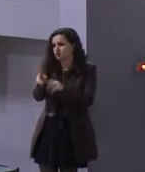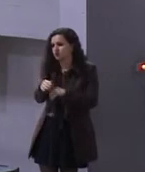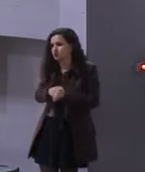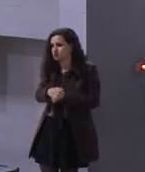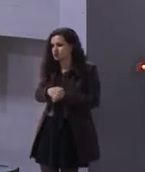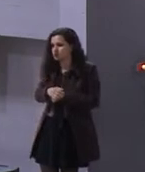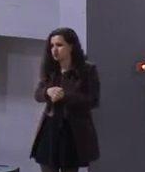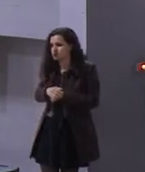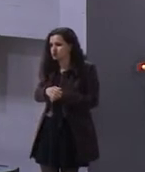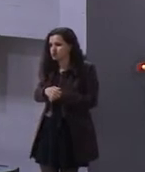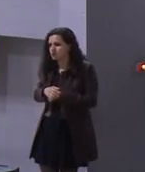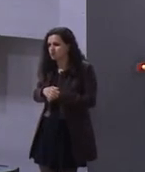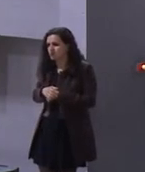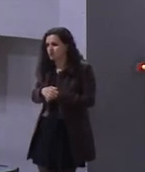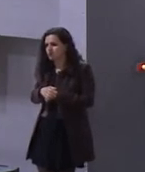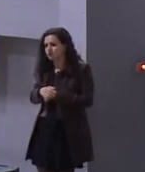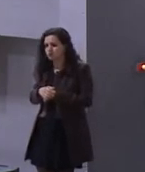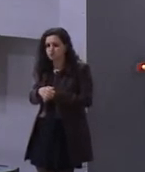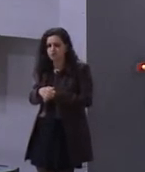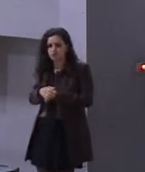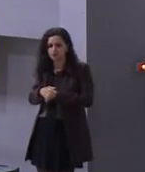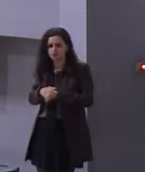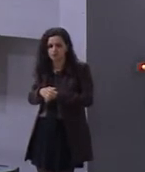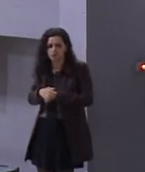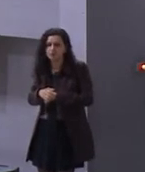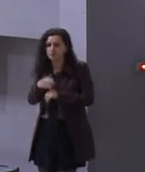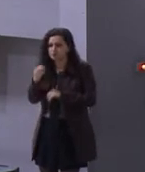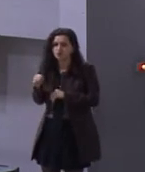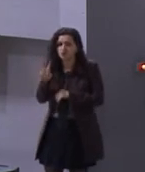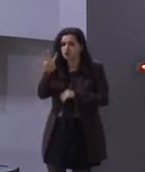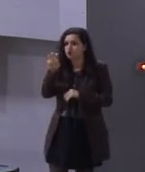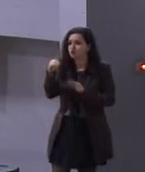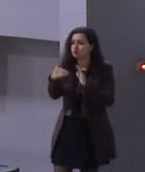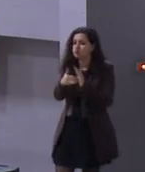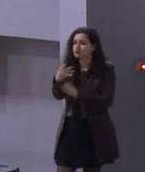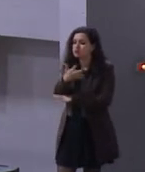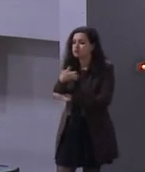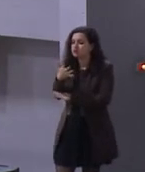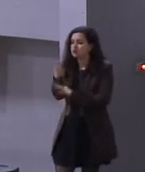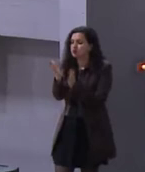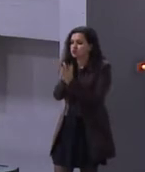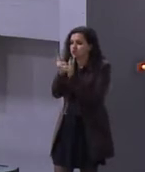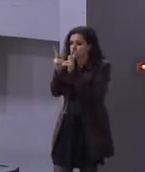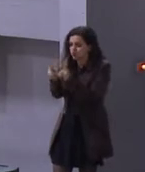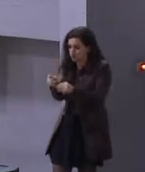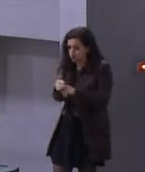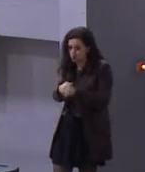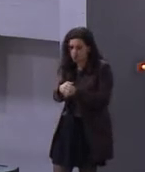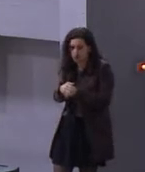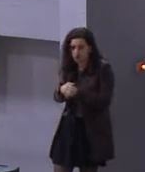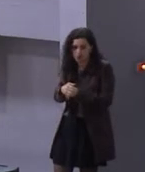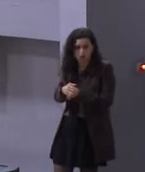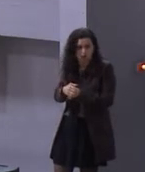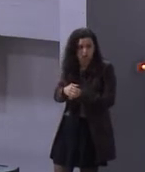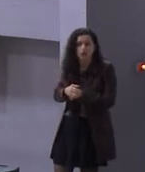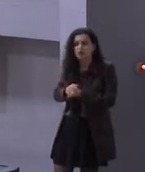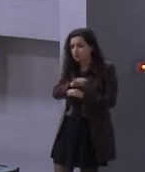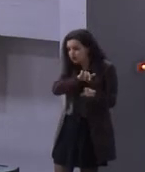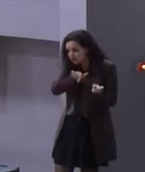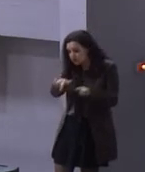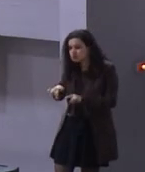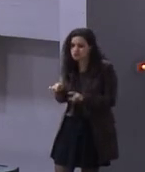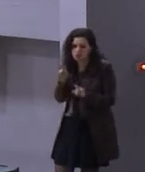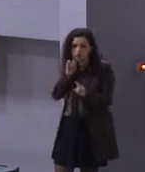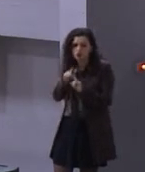los estudiantes, ¿sí? Que son 9.500 estudiantes que están aquí, es para,